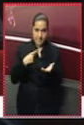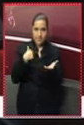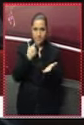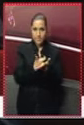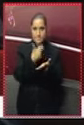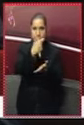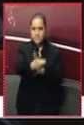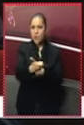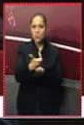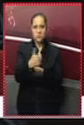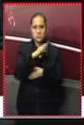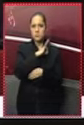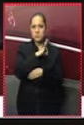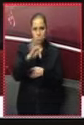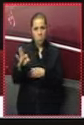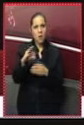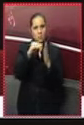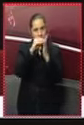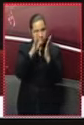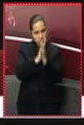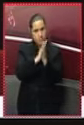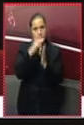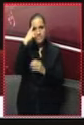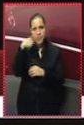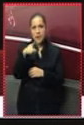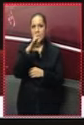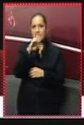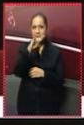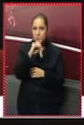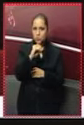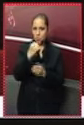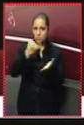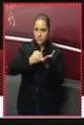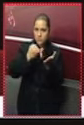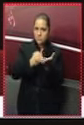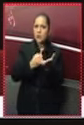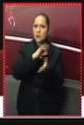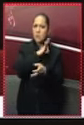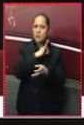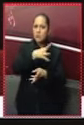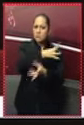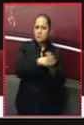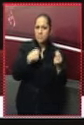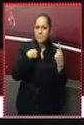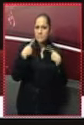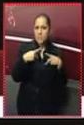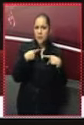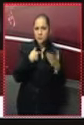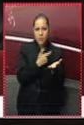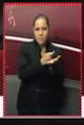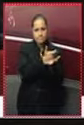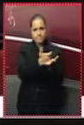pueda determinar un crédito fiscal exigible a cargo de los contribuyentes.